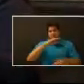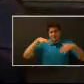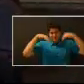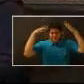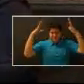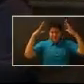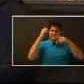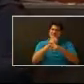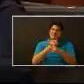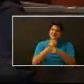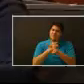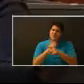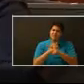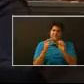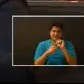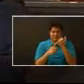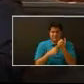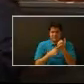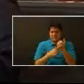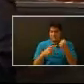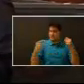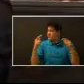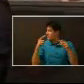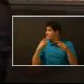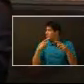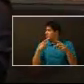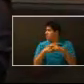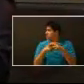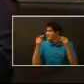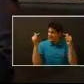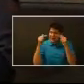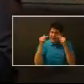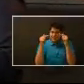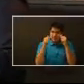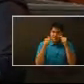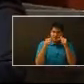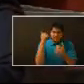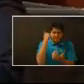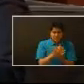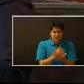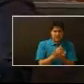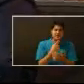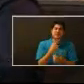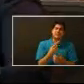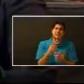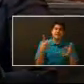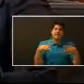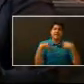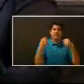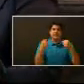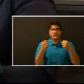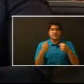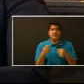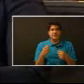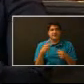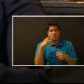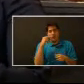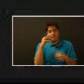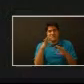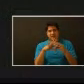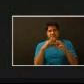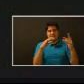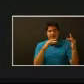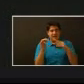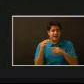podamos enfrentarnos al enemigo. Amén. Quise valientes, varones de guerra. ¿Para qué